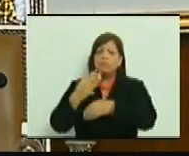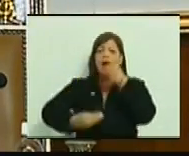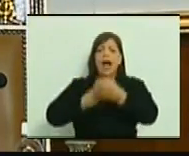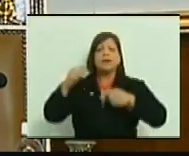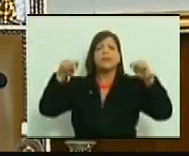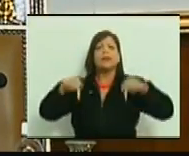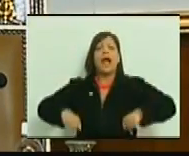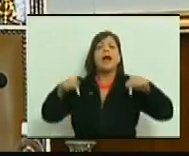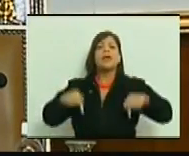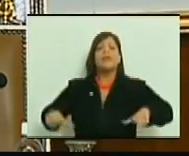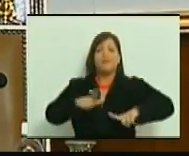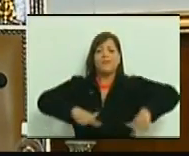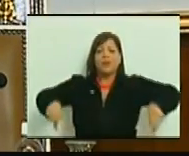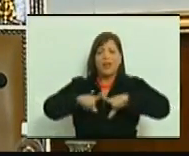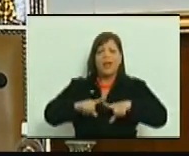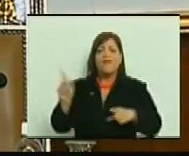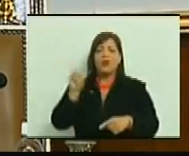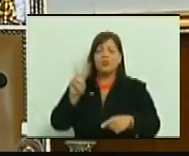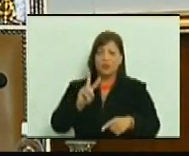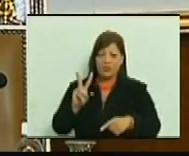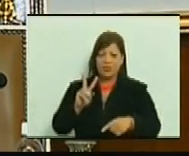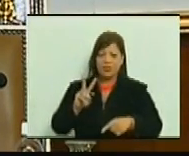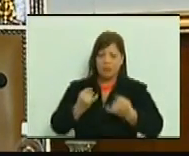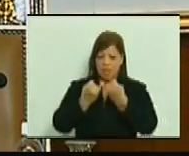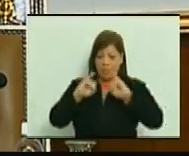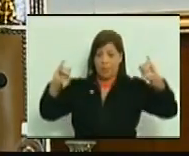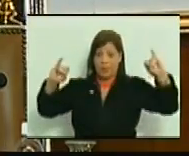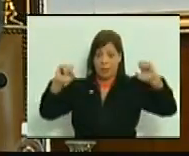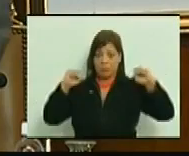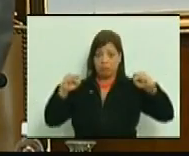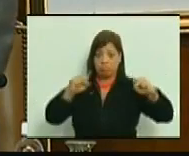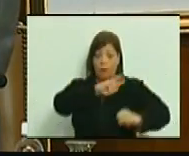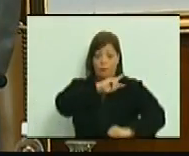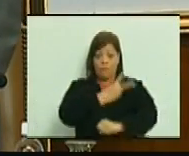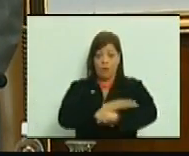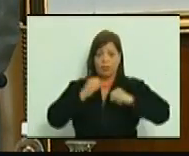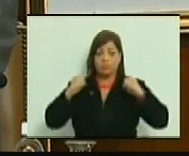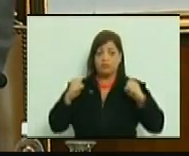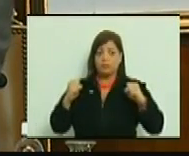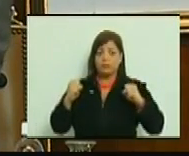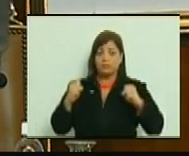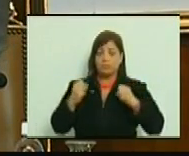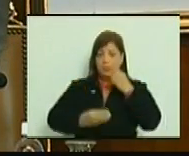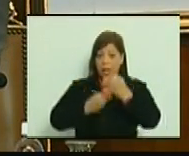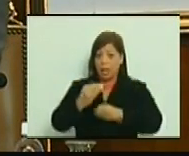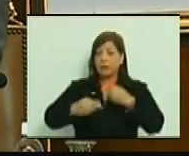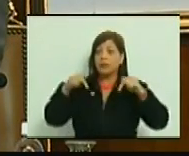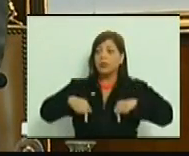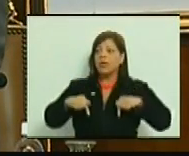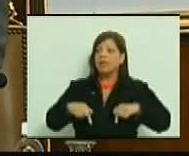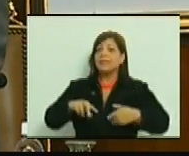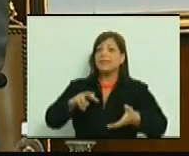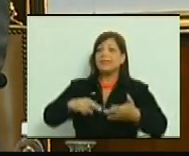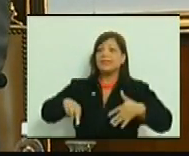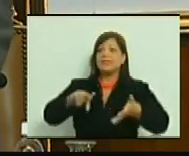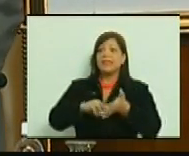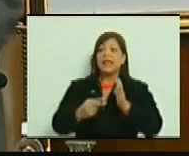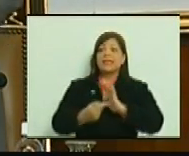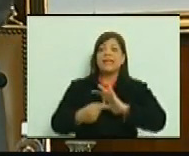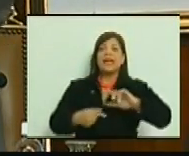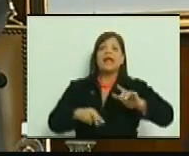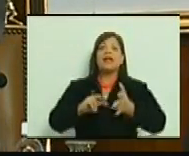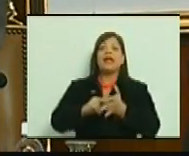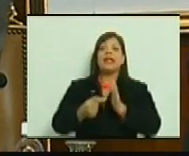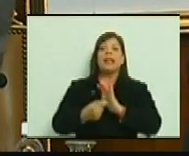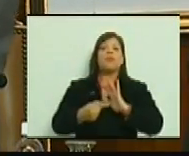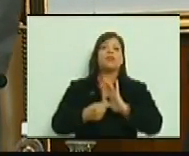importaciones. Si queremos ser soberanos desde el punto de vista económico, tenemos que ir sustituyendo lo que importamos. Debemos hacer un